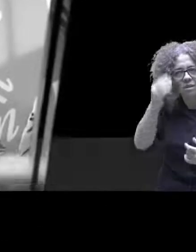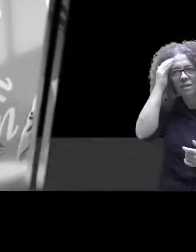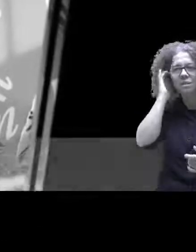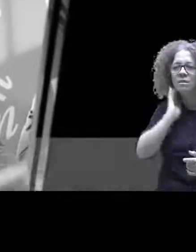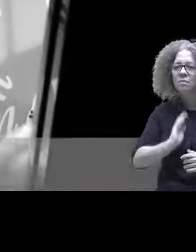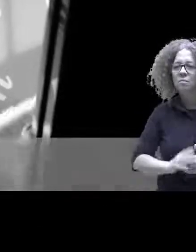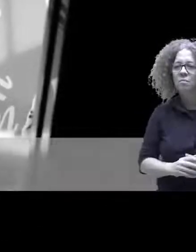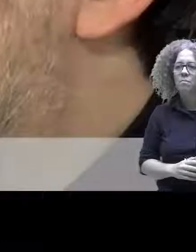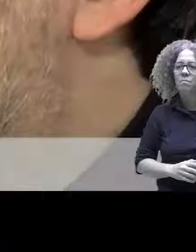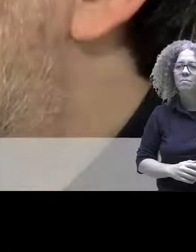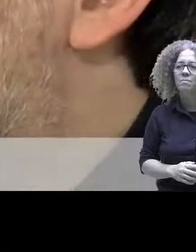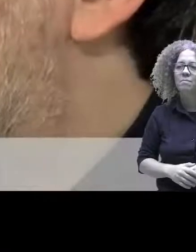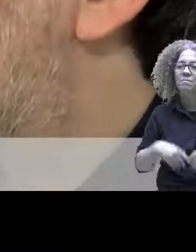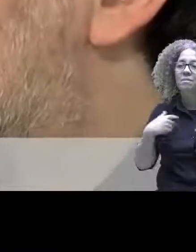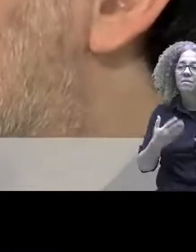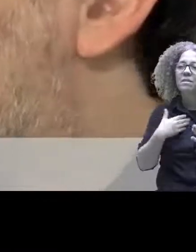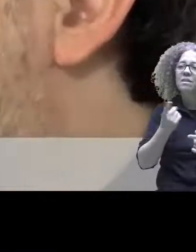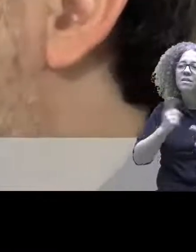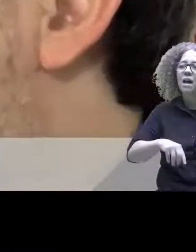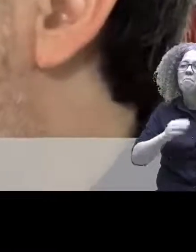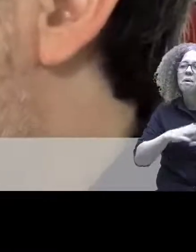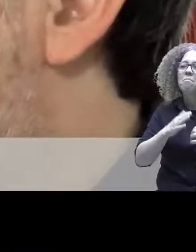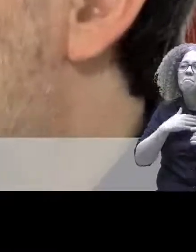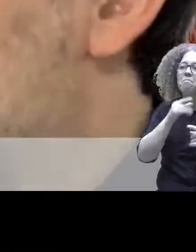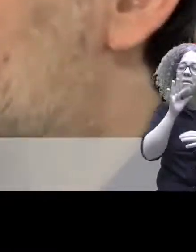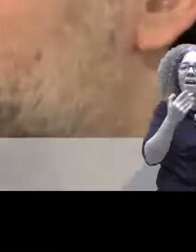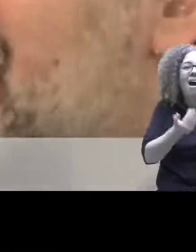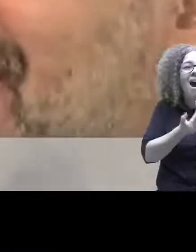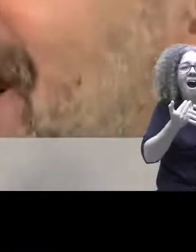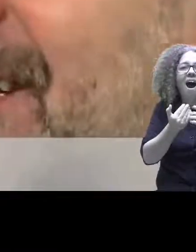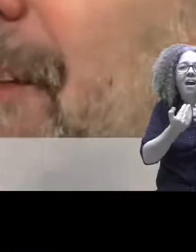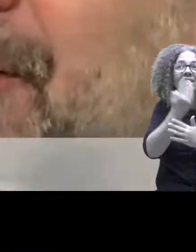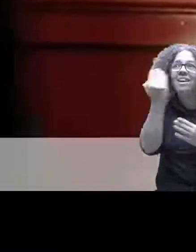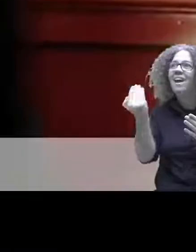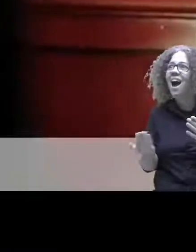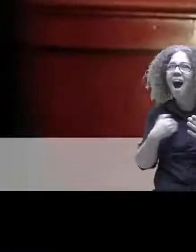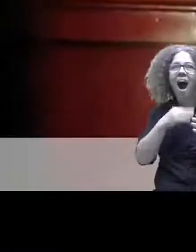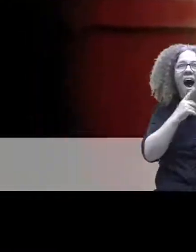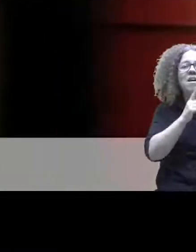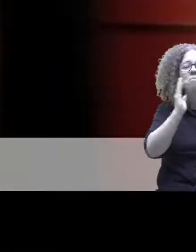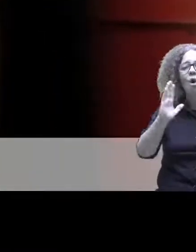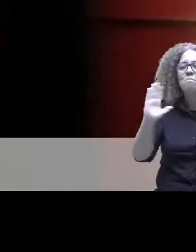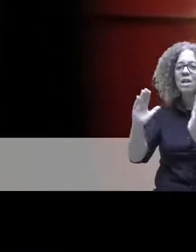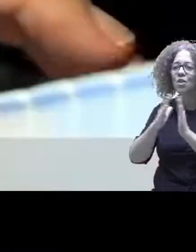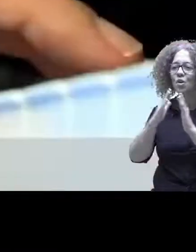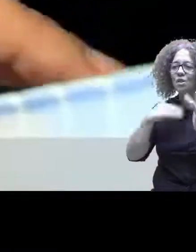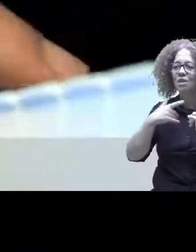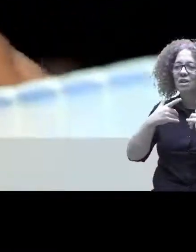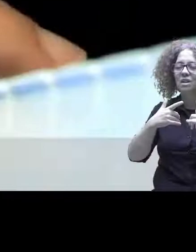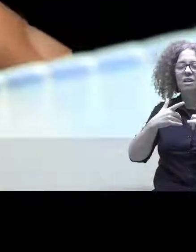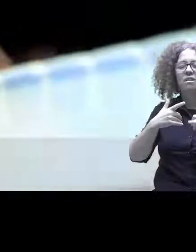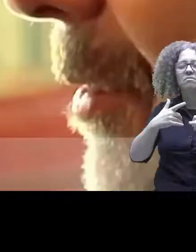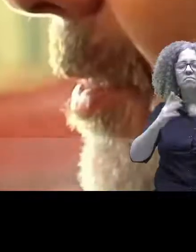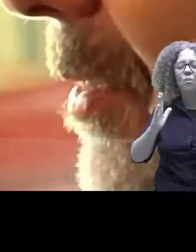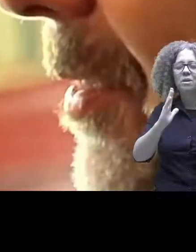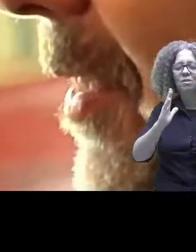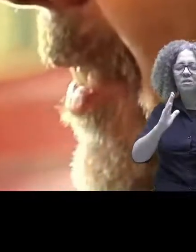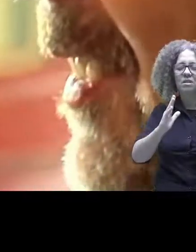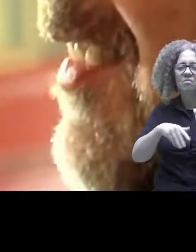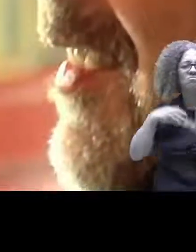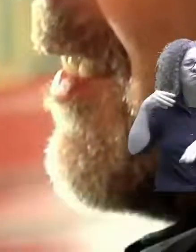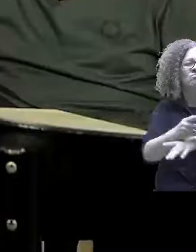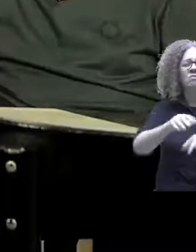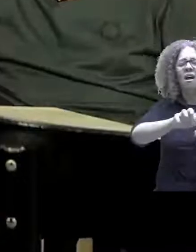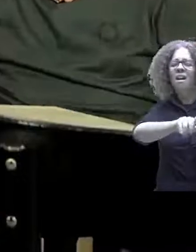La música me servía para tantos momentos de plenitud o de exaltación, irme al piano